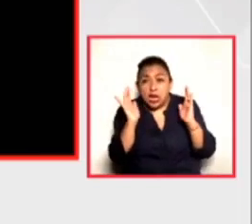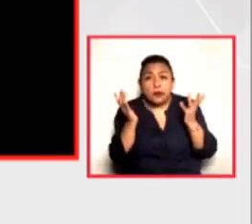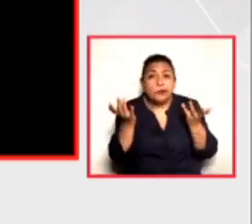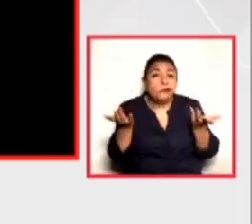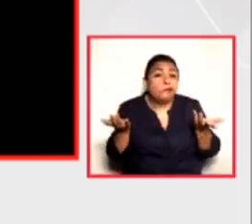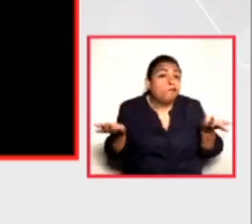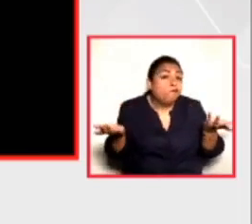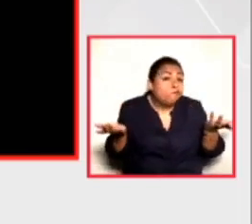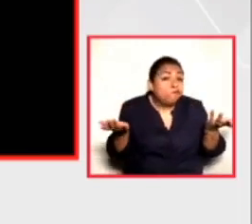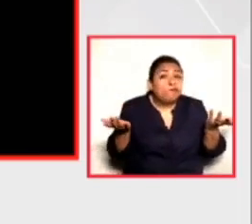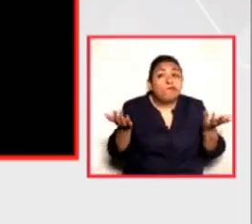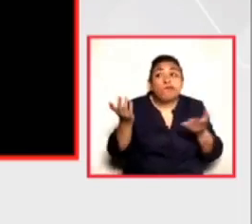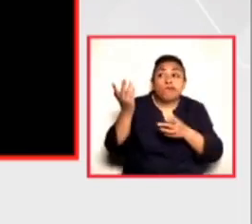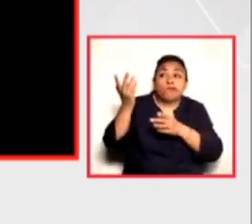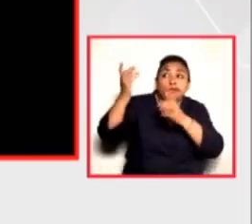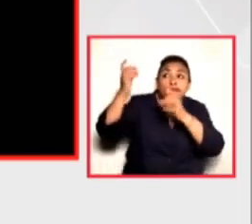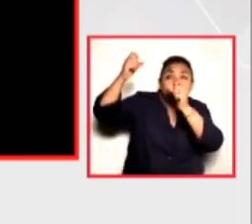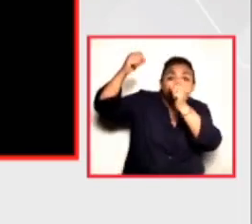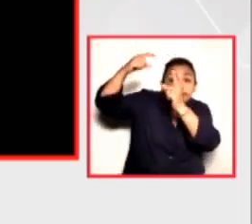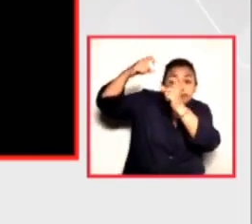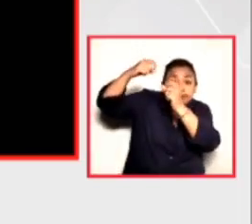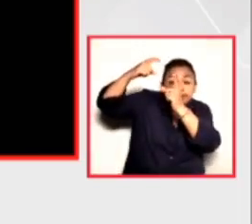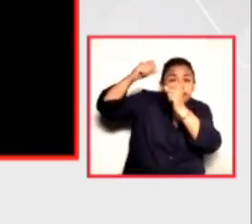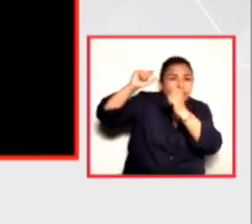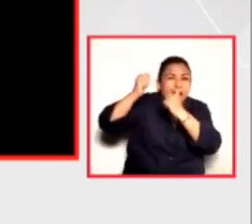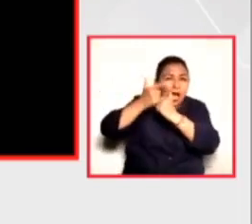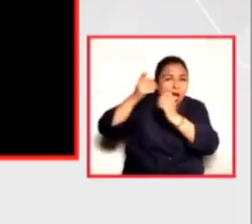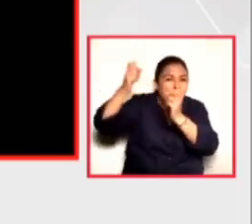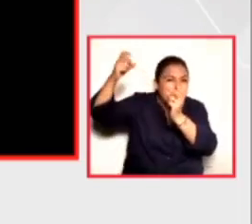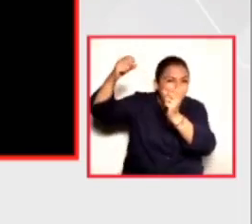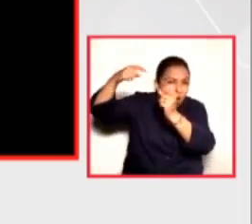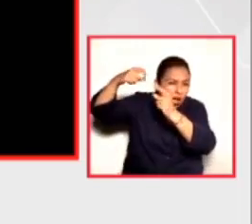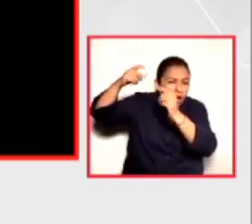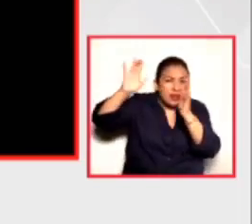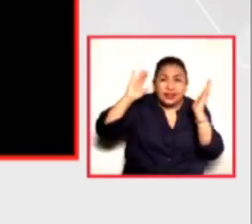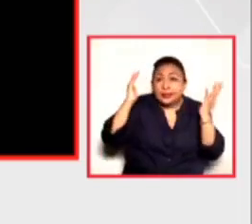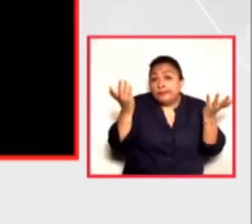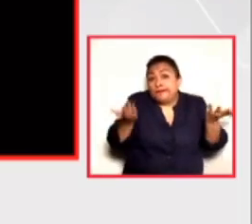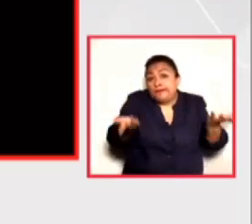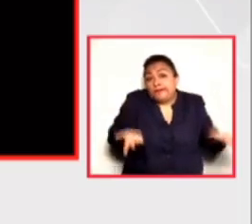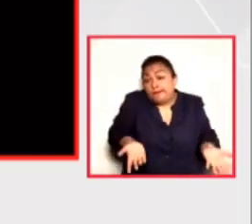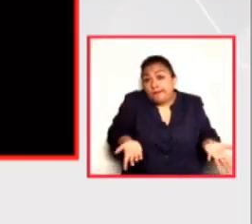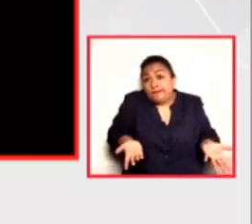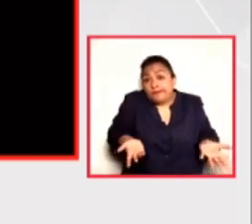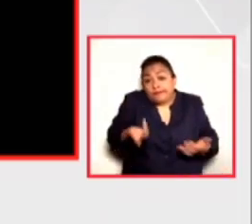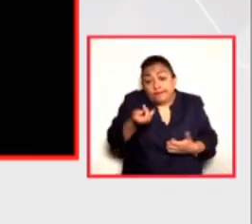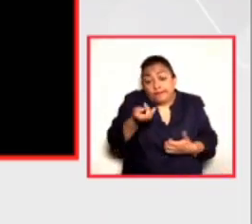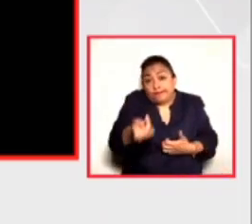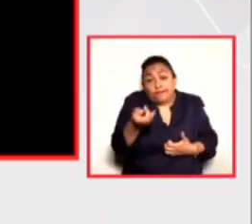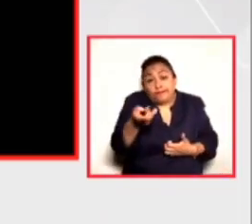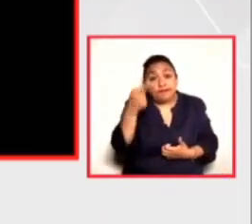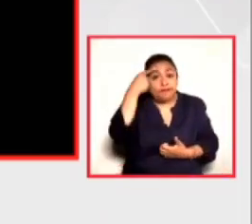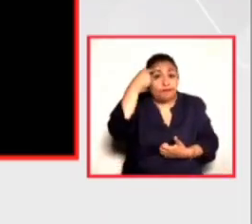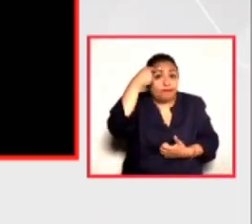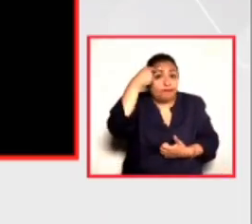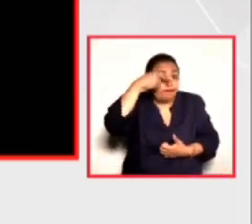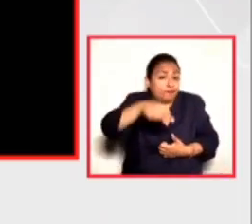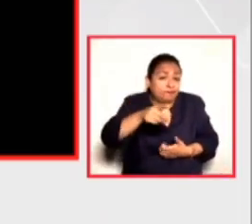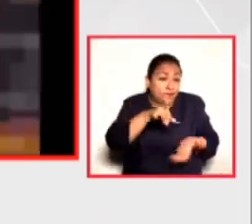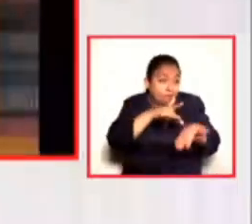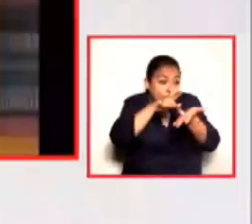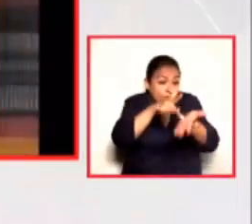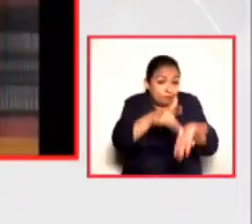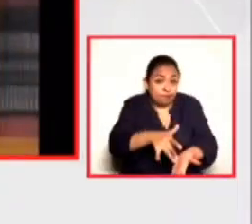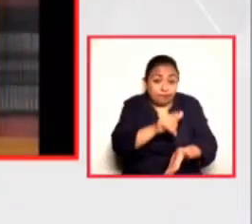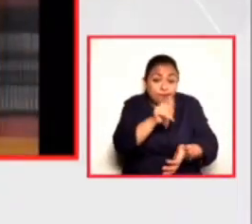una antena, un radiotransmisor. Bueno, pues es que esto es para apoyar a la guerrilla, ¿no?